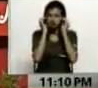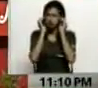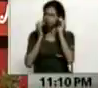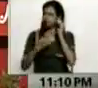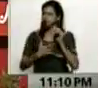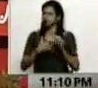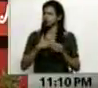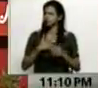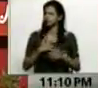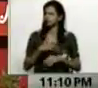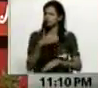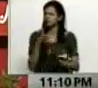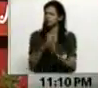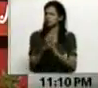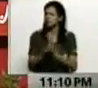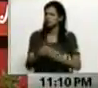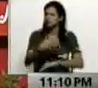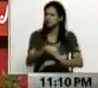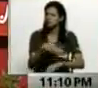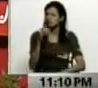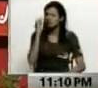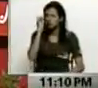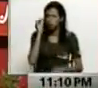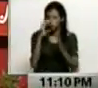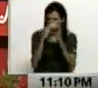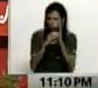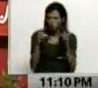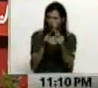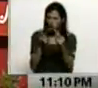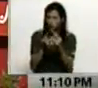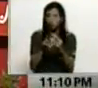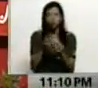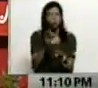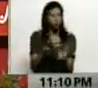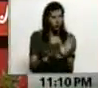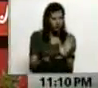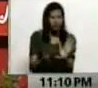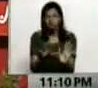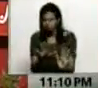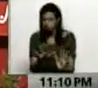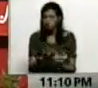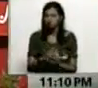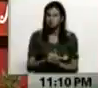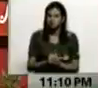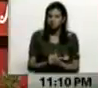ahora en esa calle Quién conoce Cúcuta menos